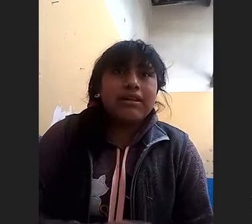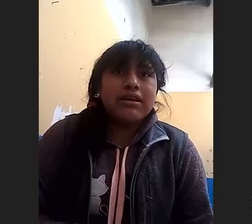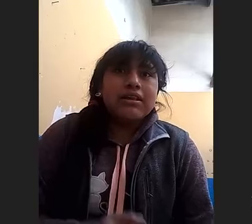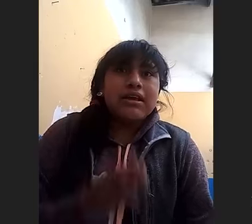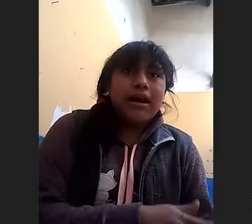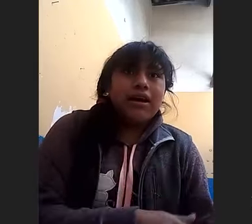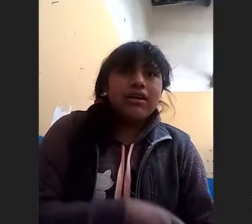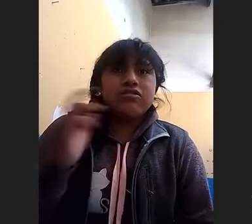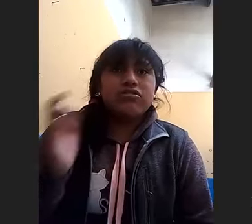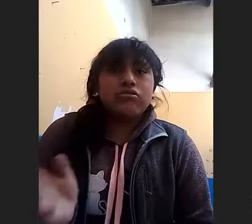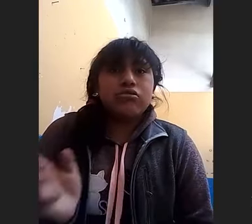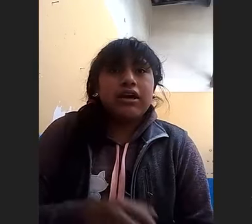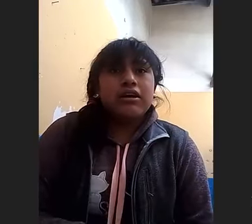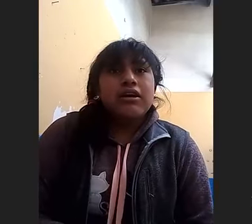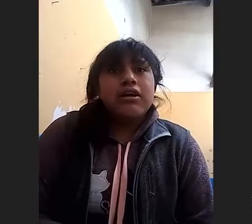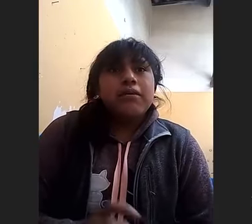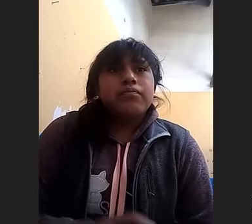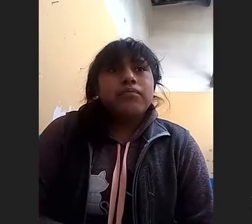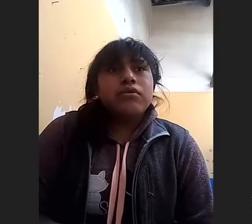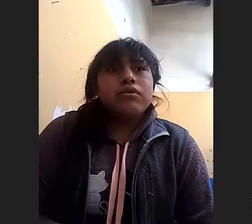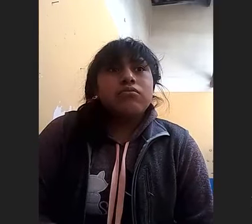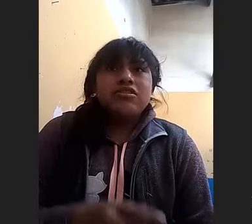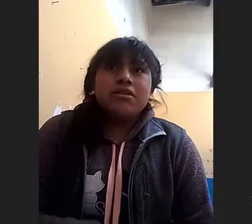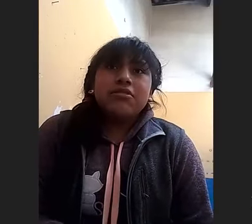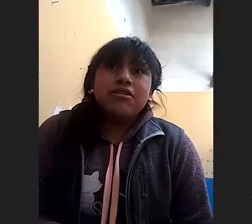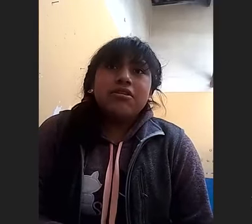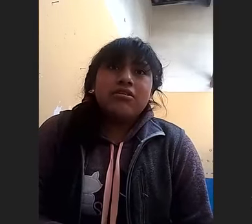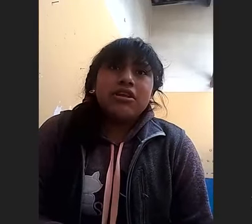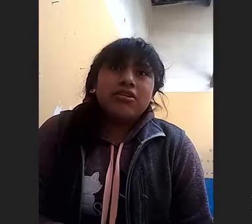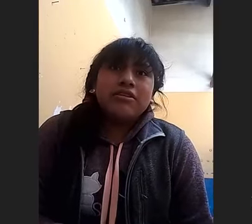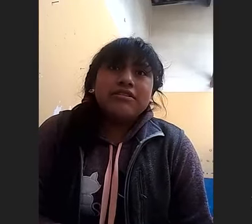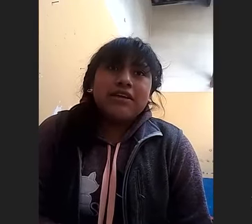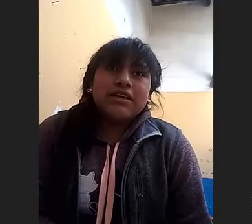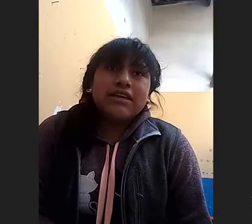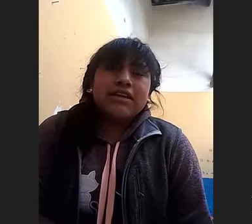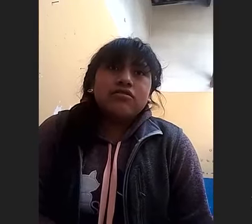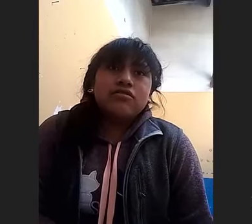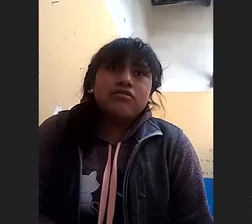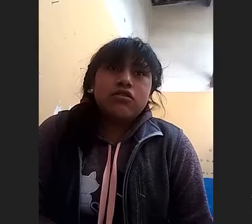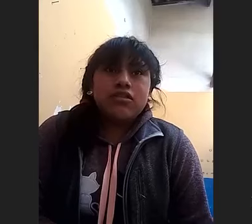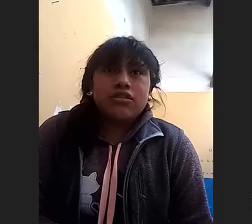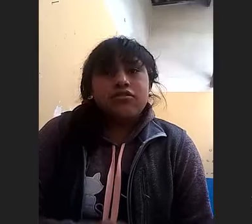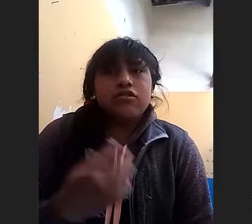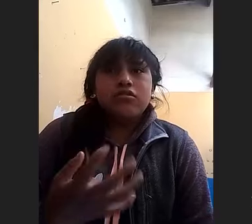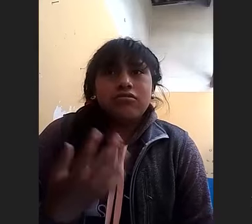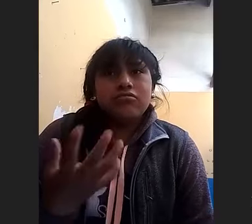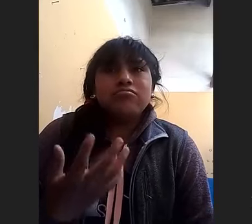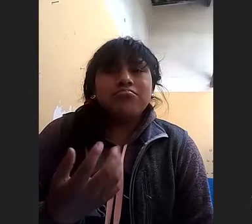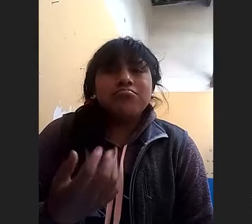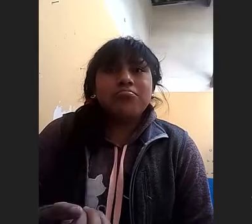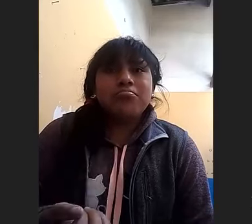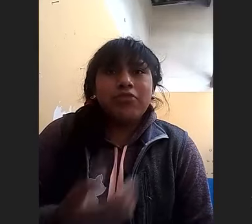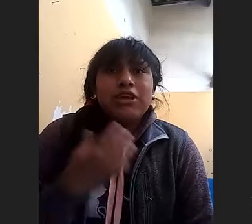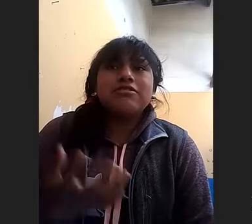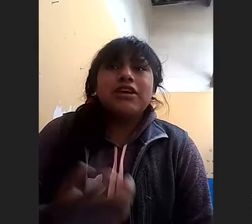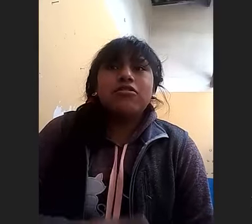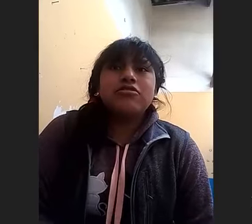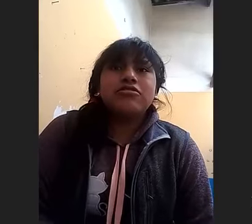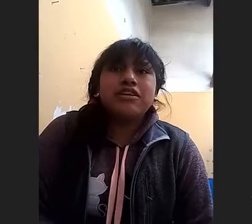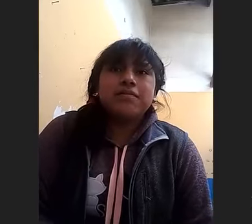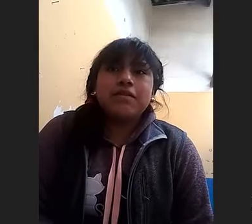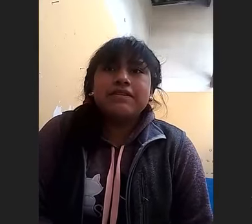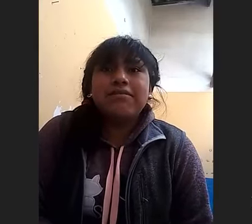trabajan y estudian muchos también como digo esteban y son son buenos